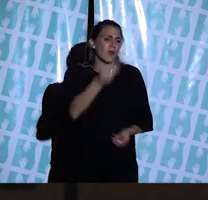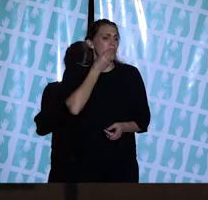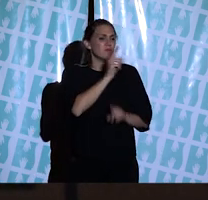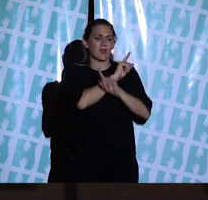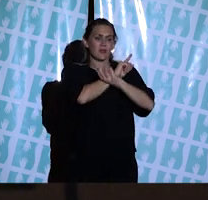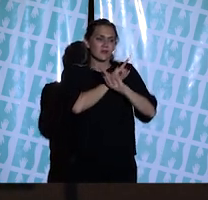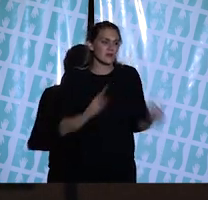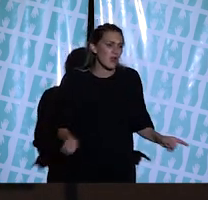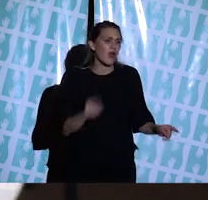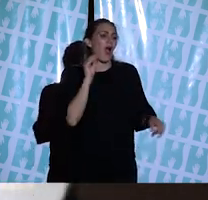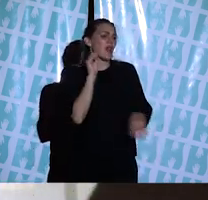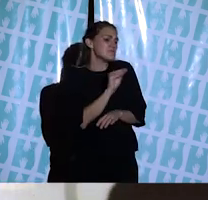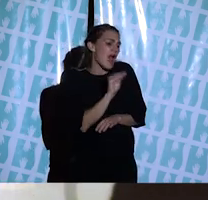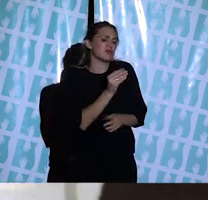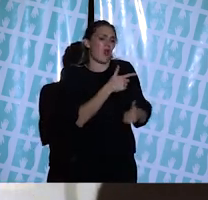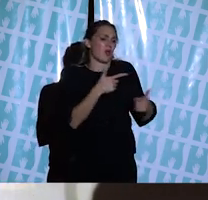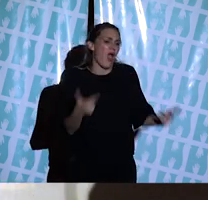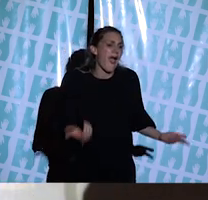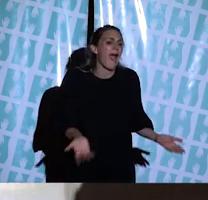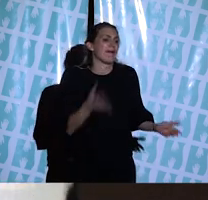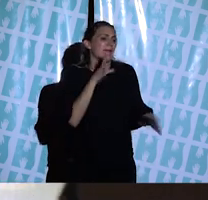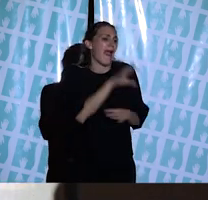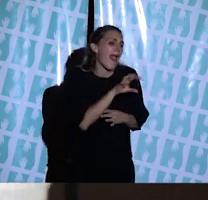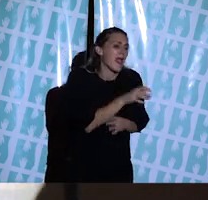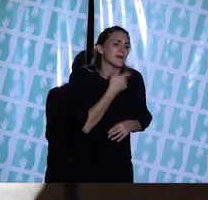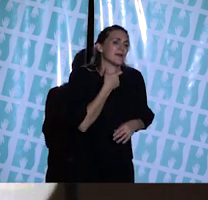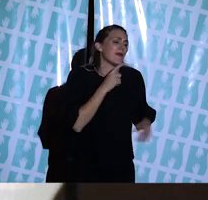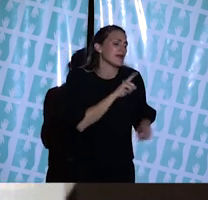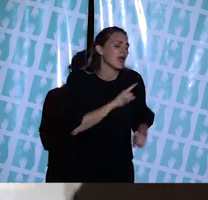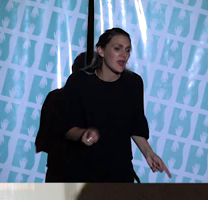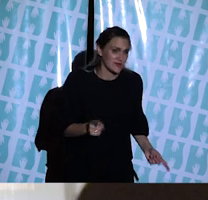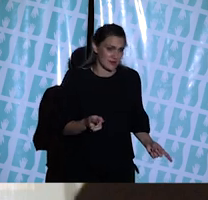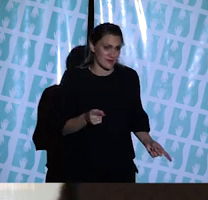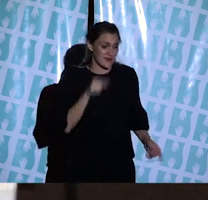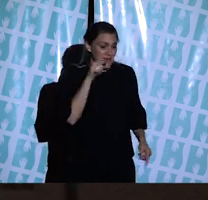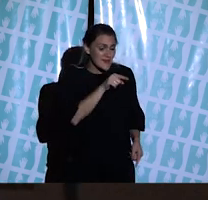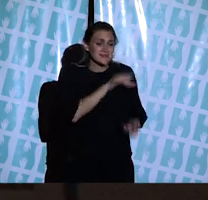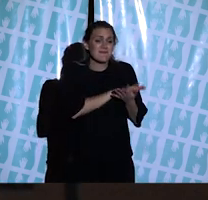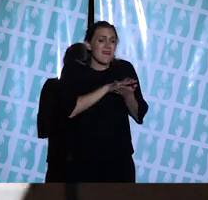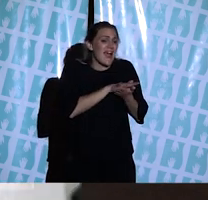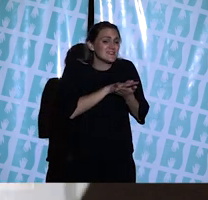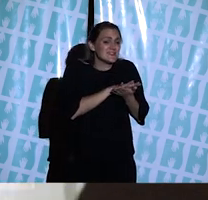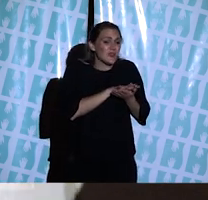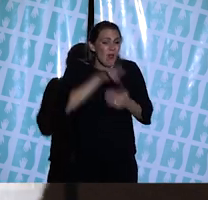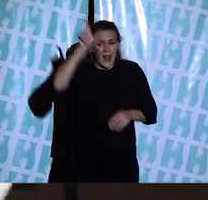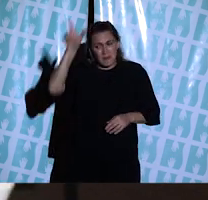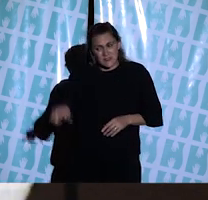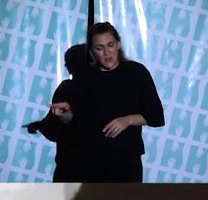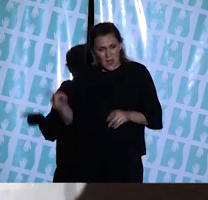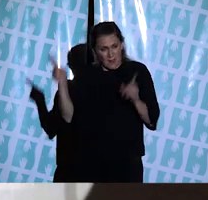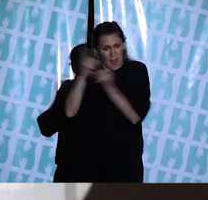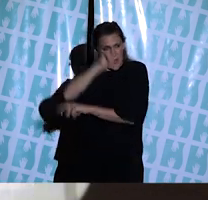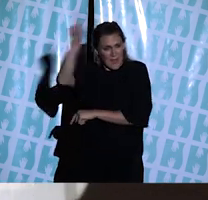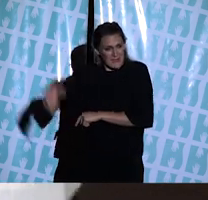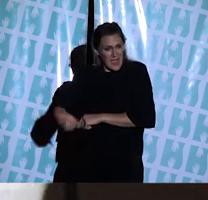es la base muchas veces de... el problema de salud mental que tenemos, la cabecita, que tiene que ver con